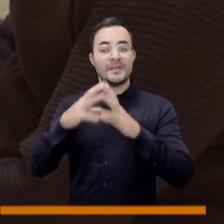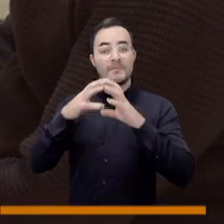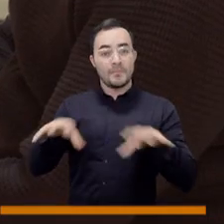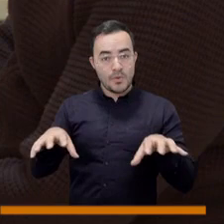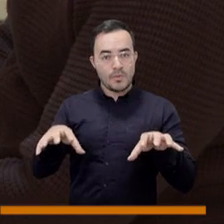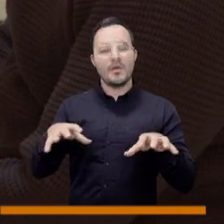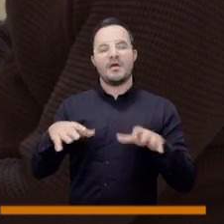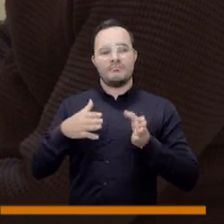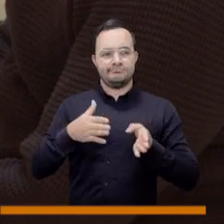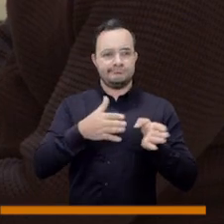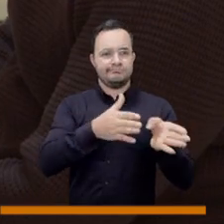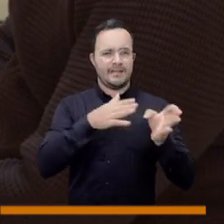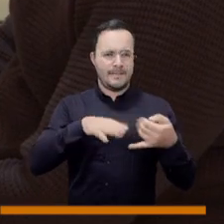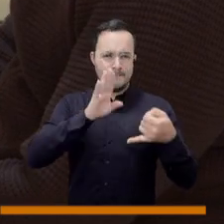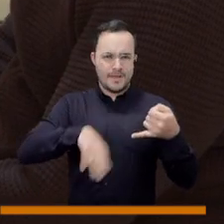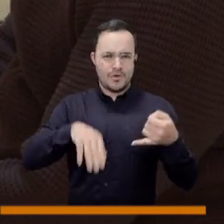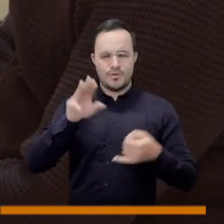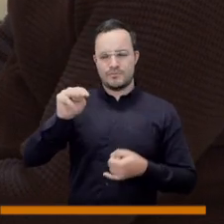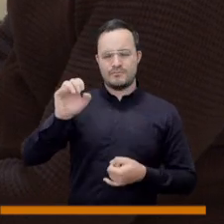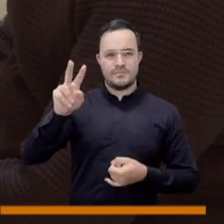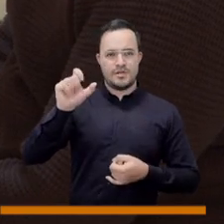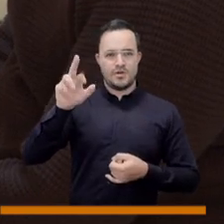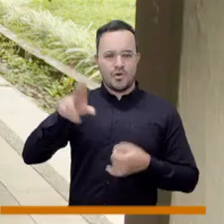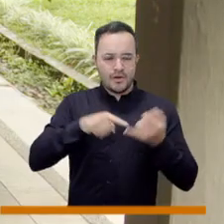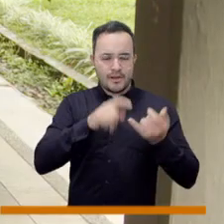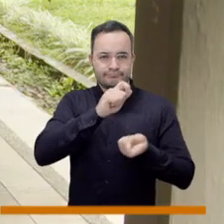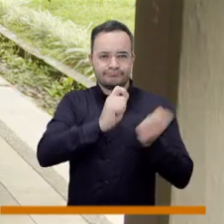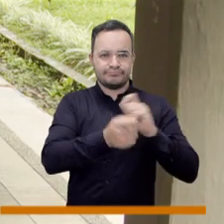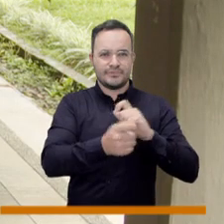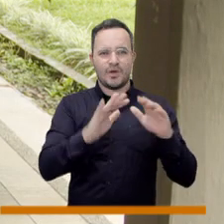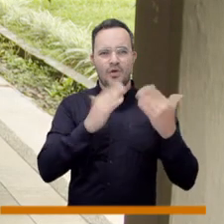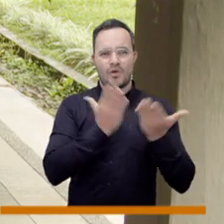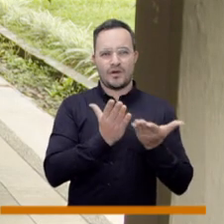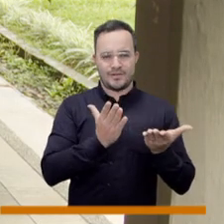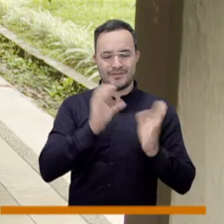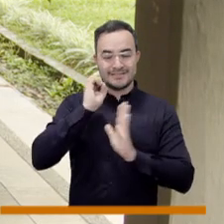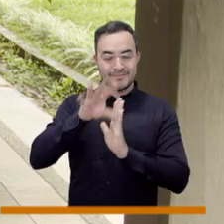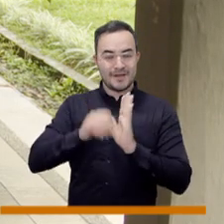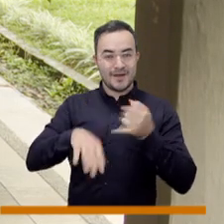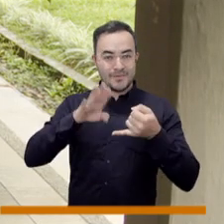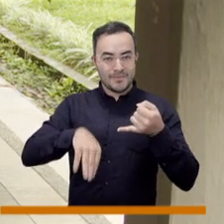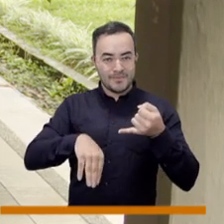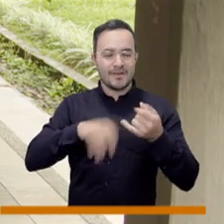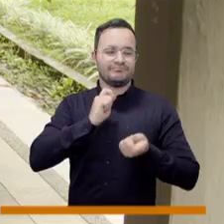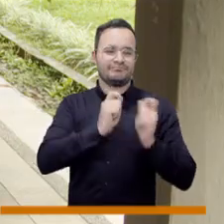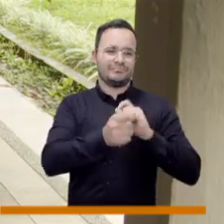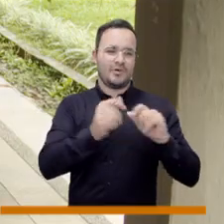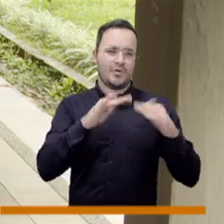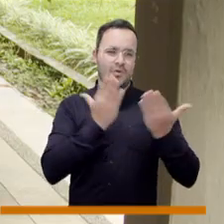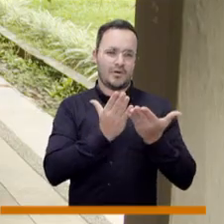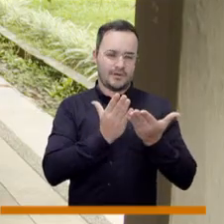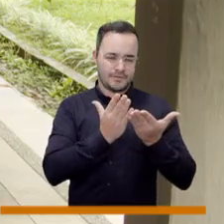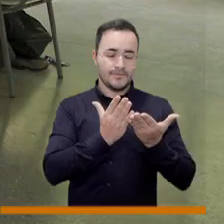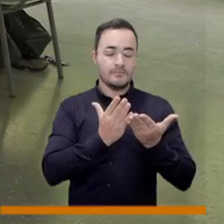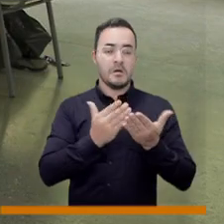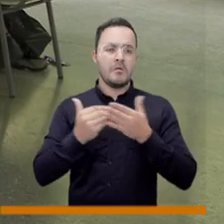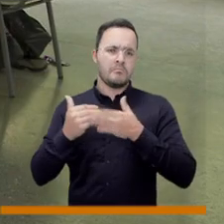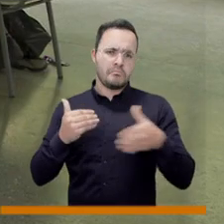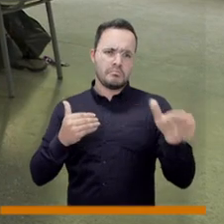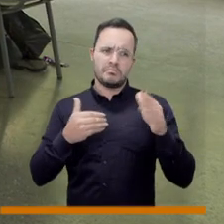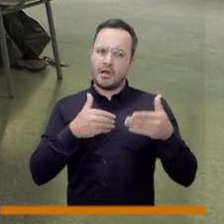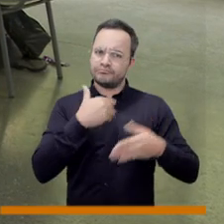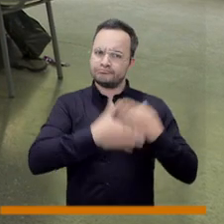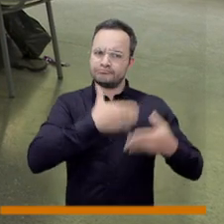el Seminario Menor a trabajar como un colegio. Y desde entonces ha venido fortaleciéndose en el